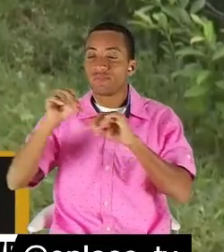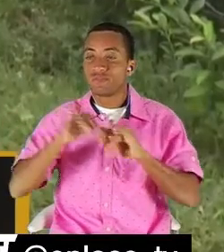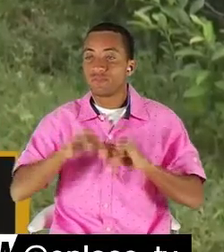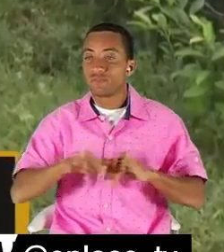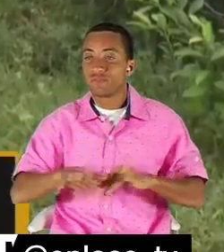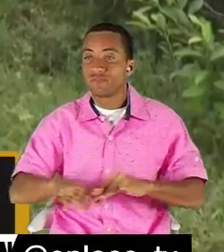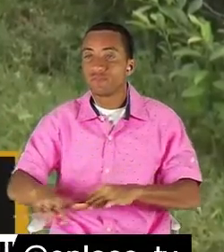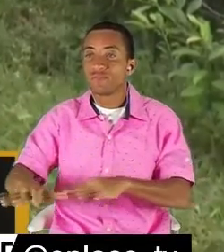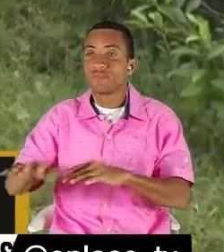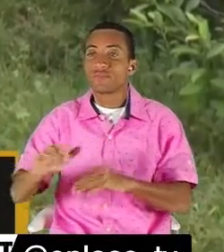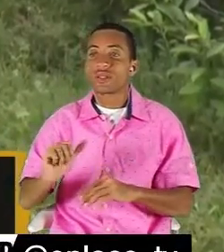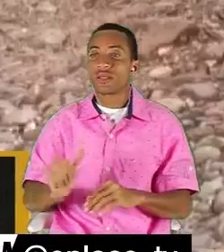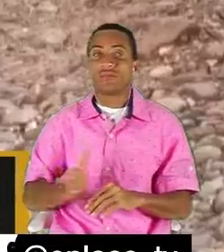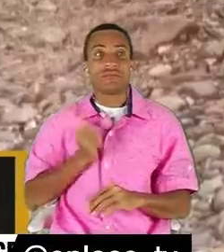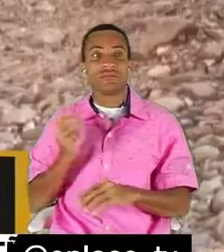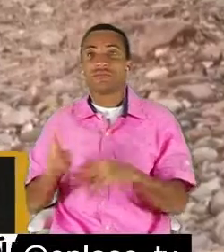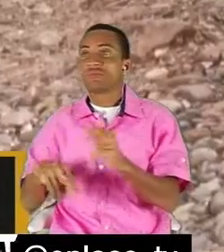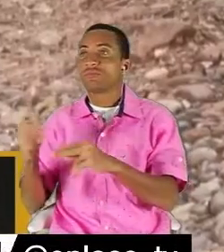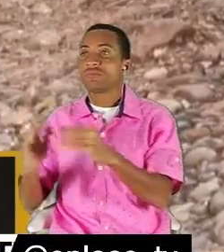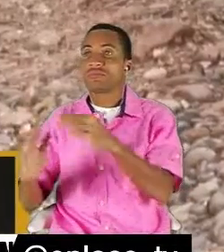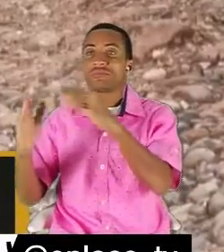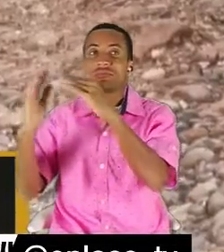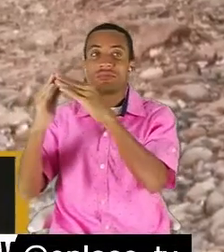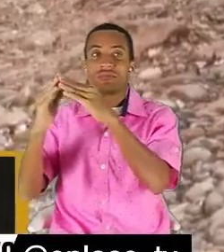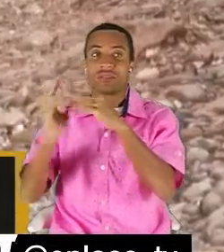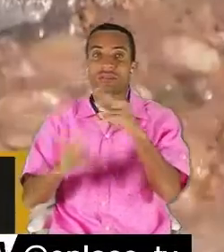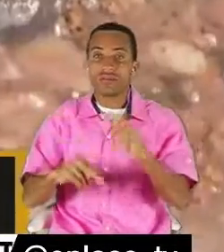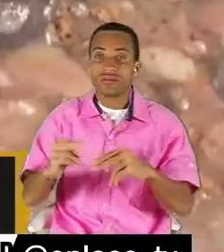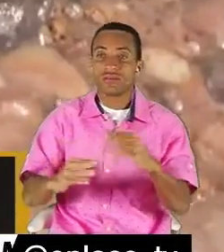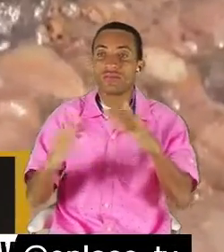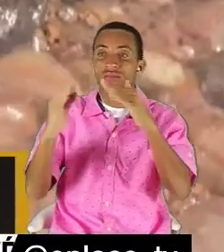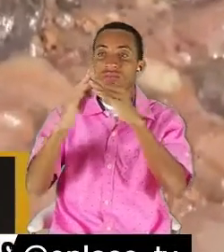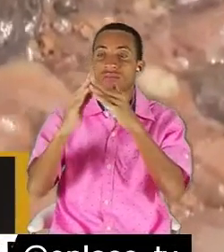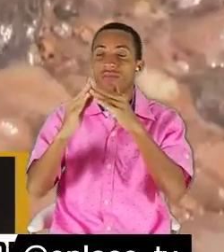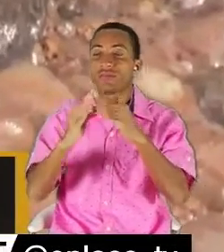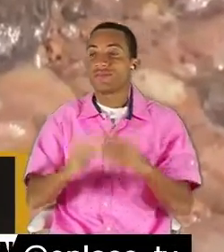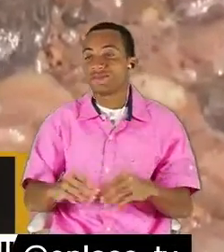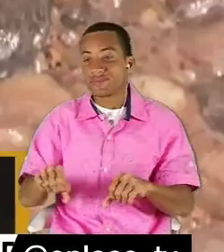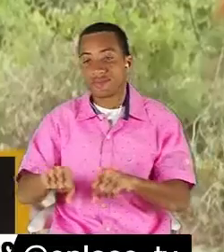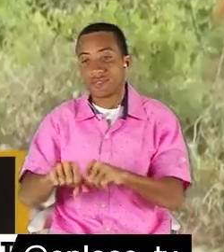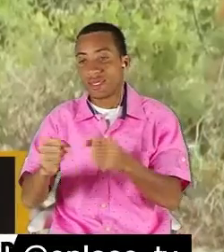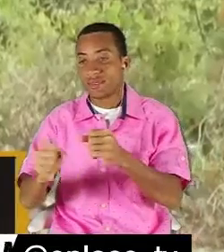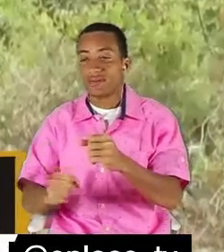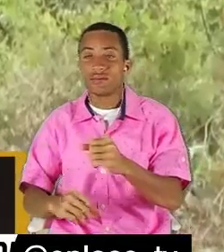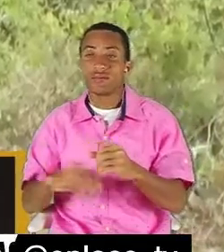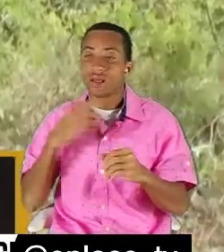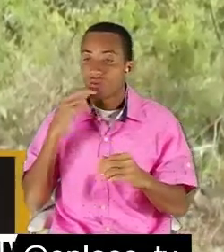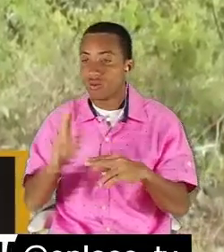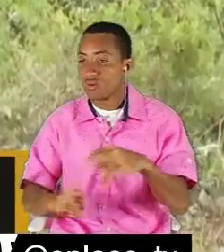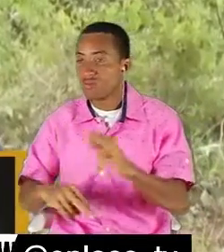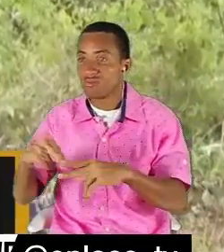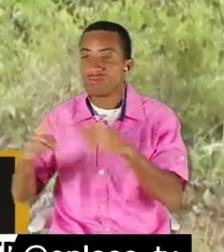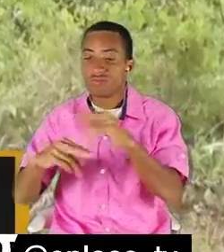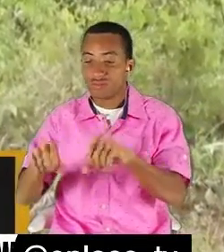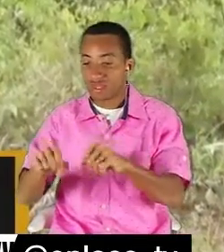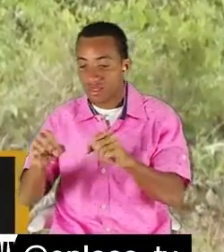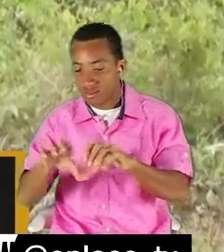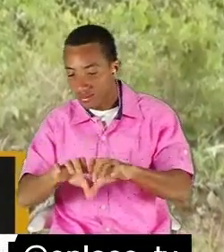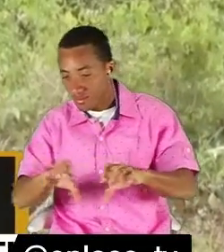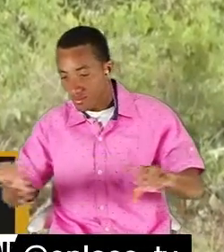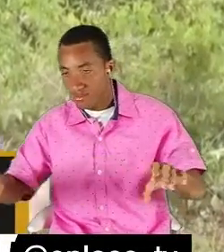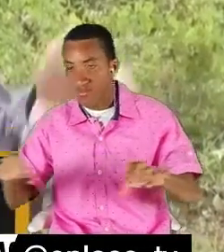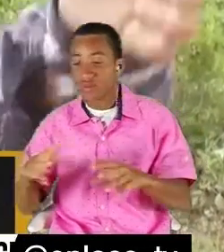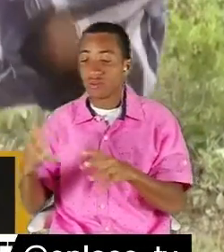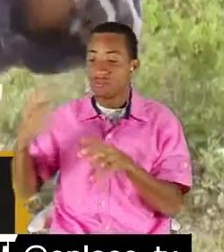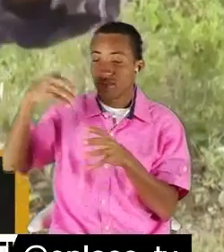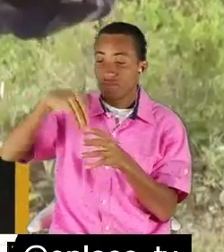habitantes por invasores aledaños a estos terrenos, quienes dañan las tuberías por las construcciones. No estamos a las afueras de Barranca, estamos dentro de Barranca